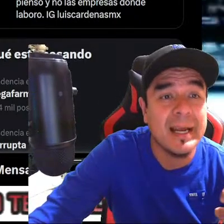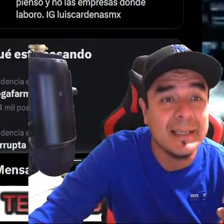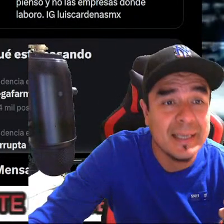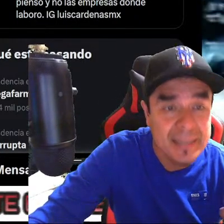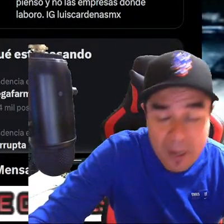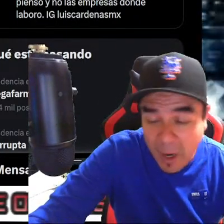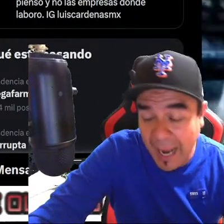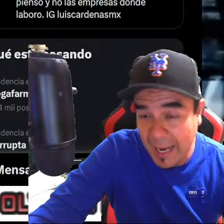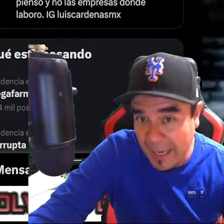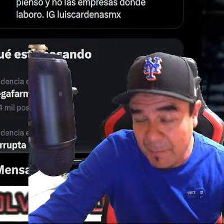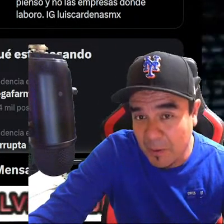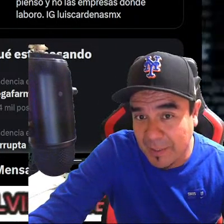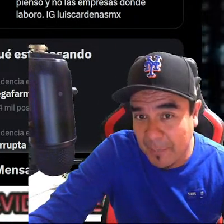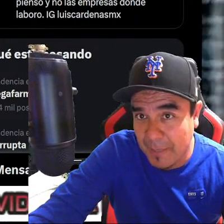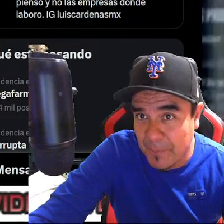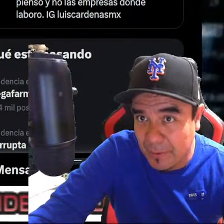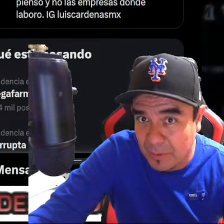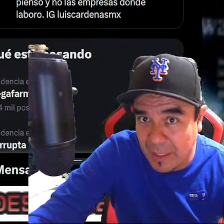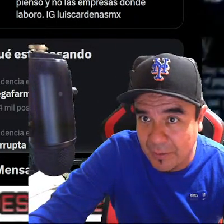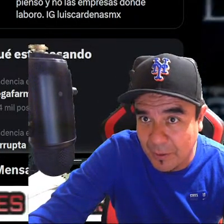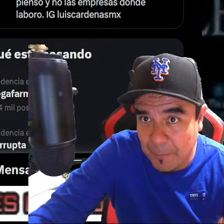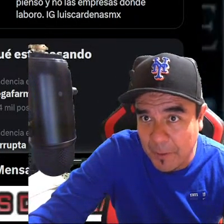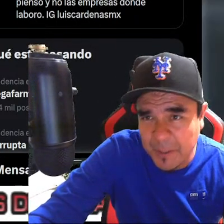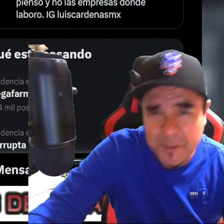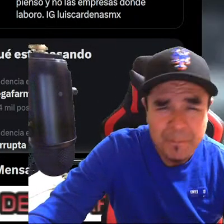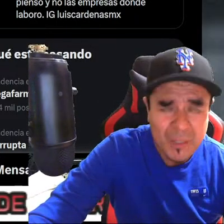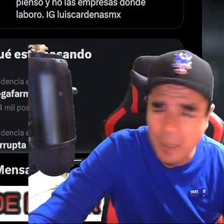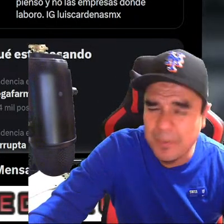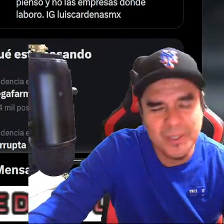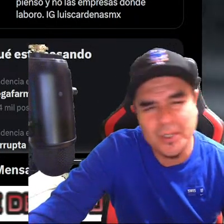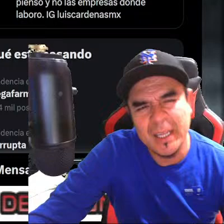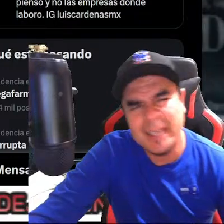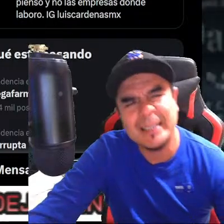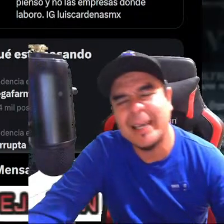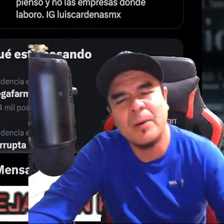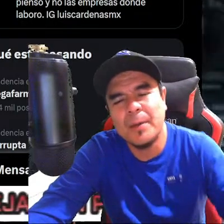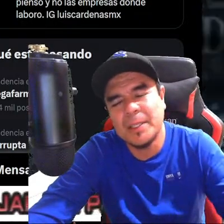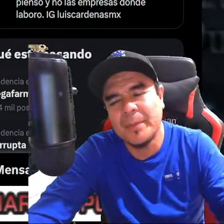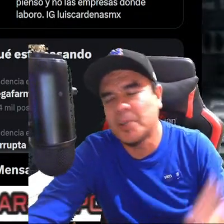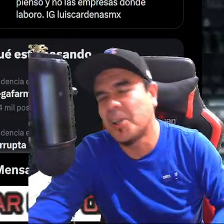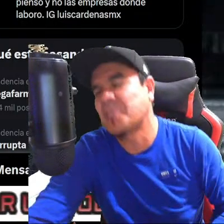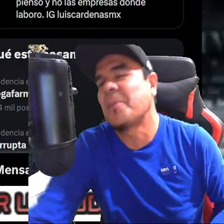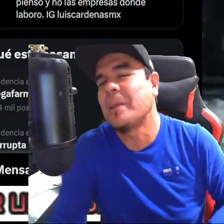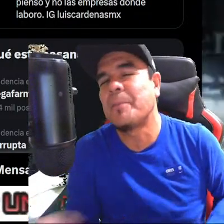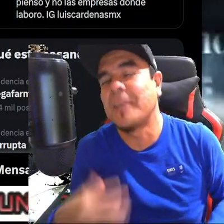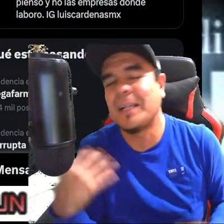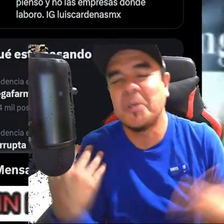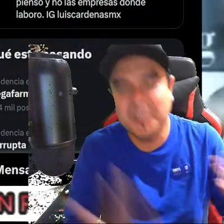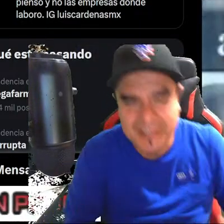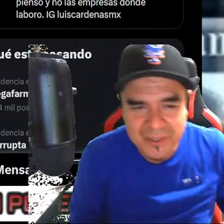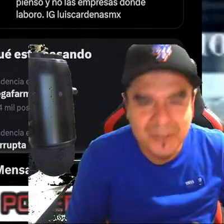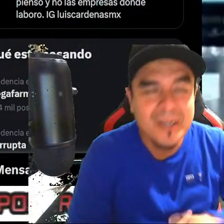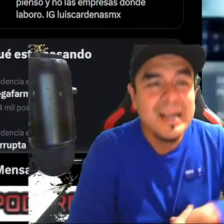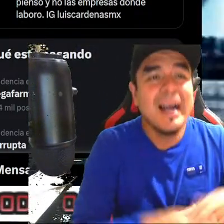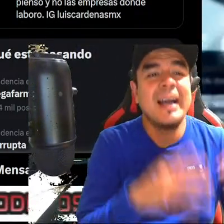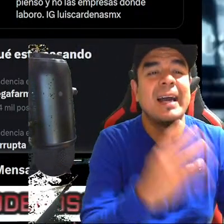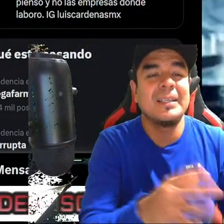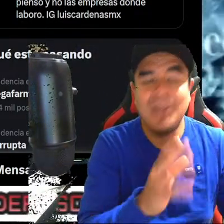Luis Cárdenas, a AMLO también preguntando, ¿no? Pero bueno, no pusieron, es que obviamente, amigos, no les conviene poner el